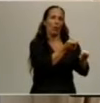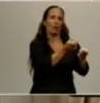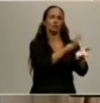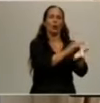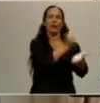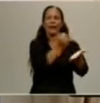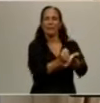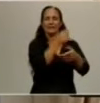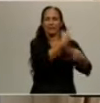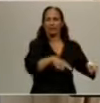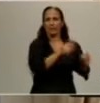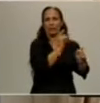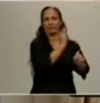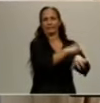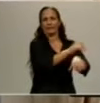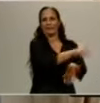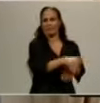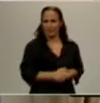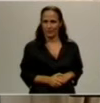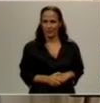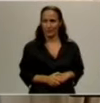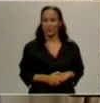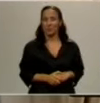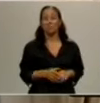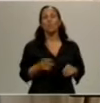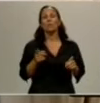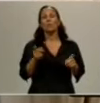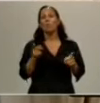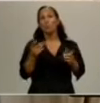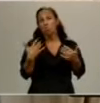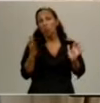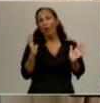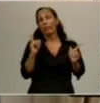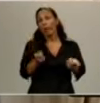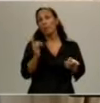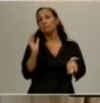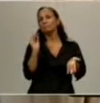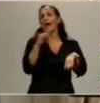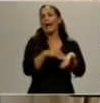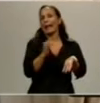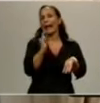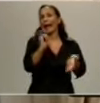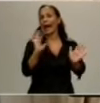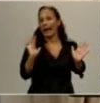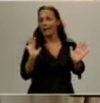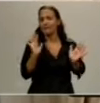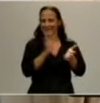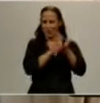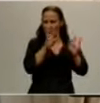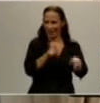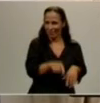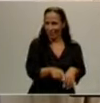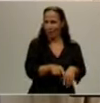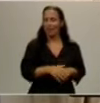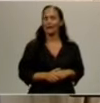tema de los pasaportes. Podríamos también agregar al respecto que en